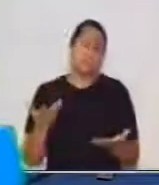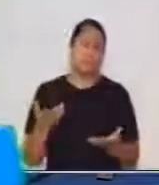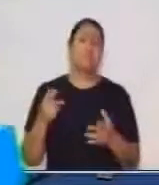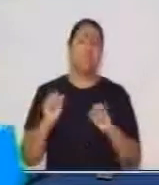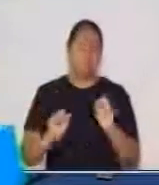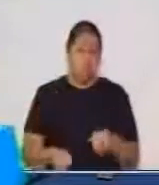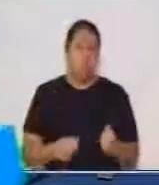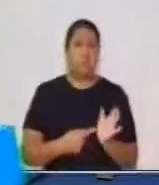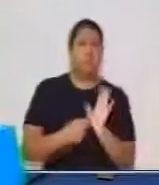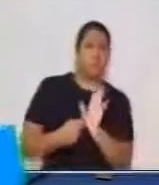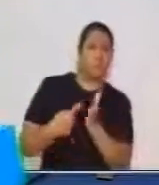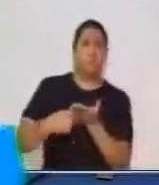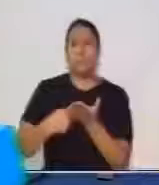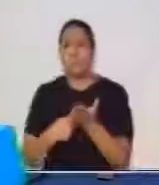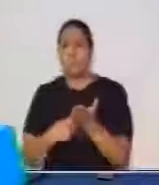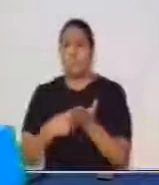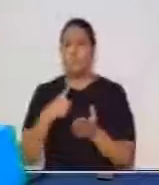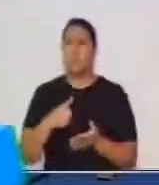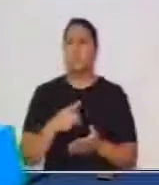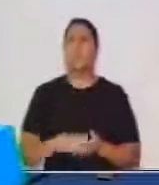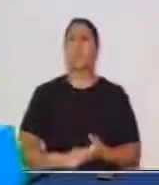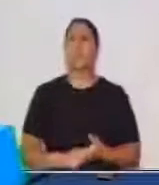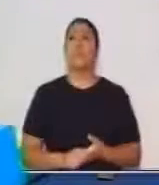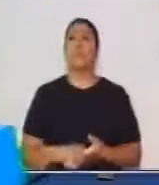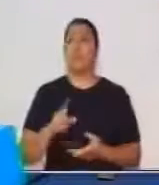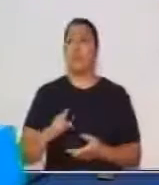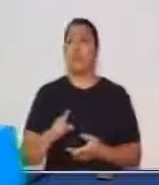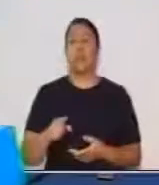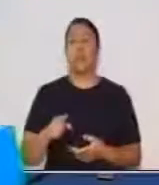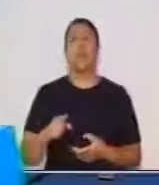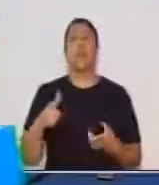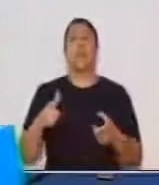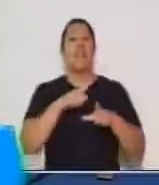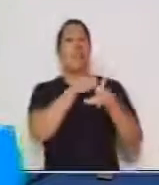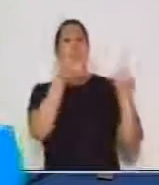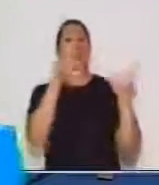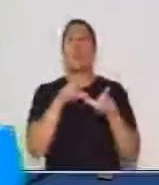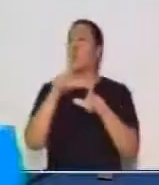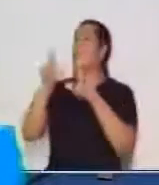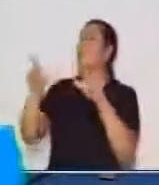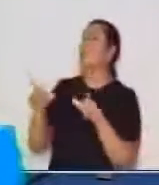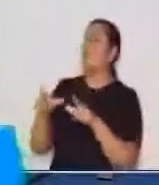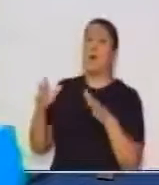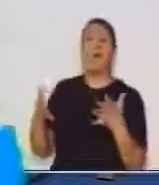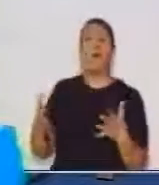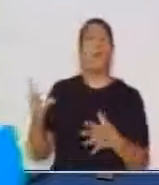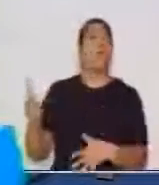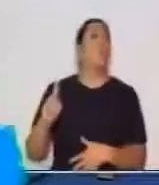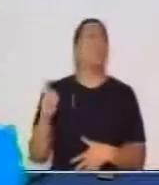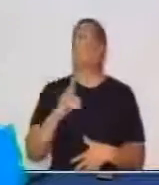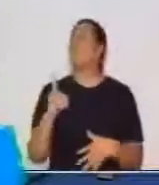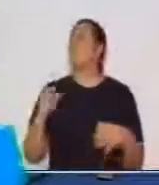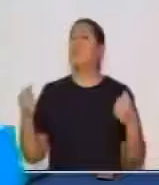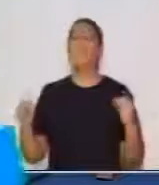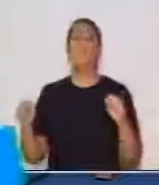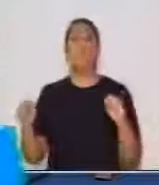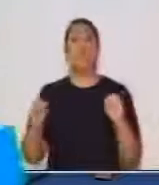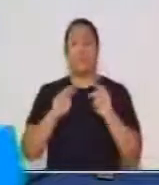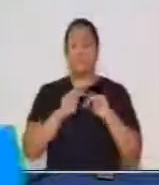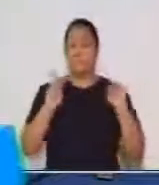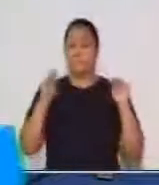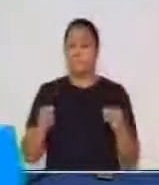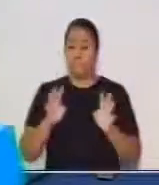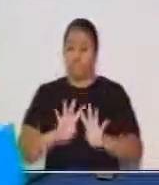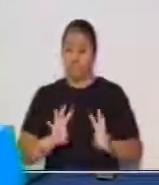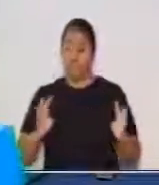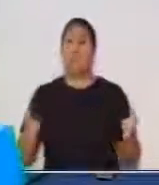redonda. El escenario, pues como te decía, es el lugar donde se va a llevar a cabo la mesa redonda y que